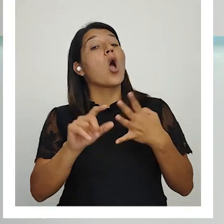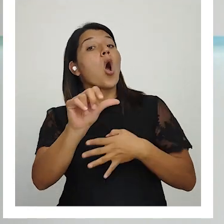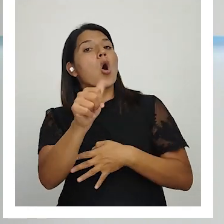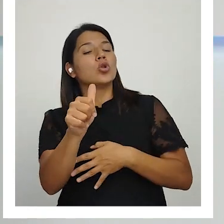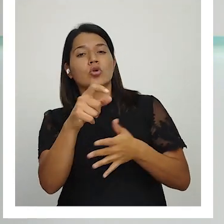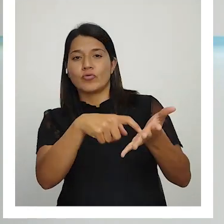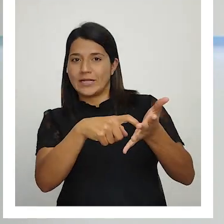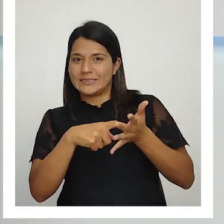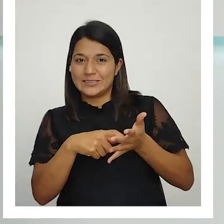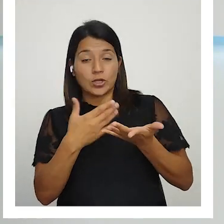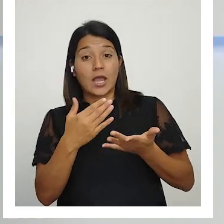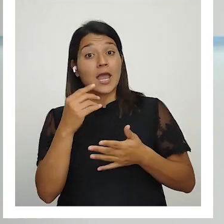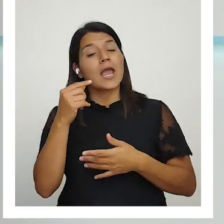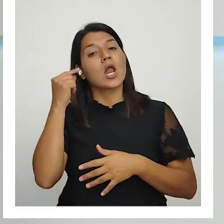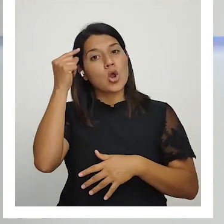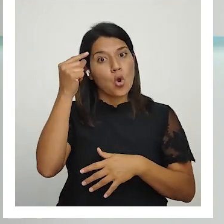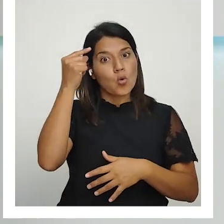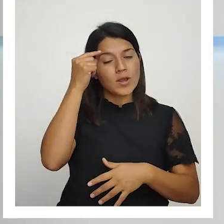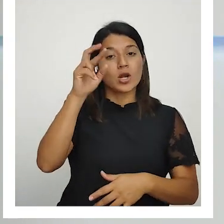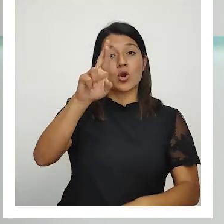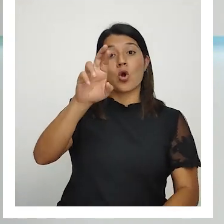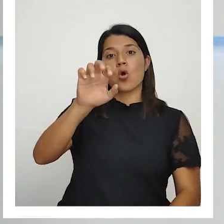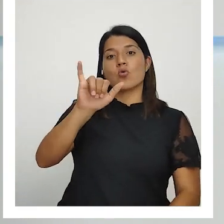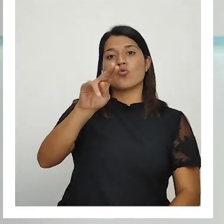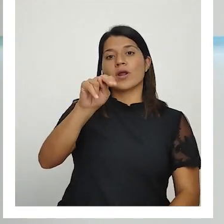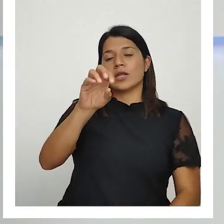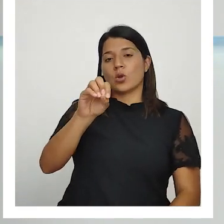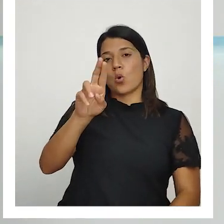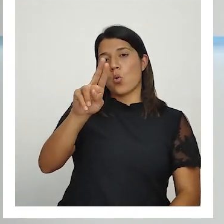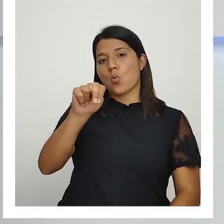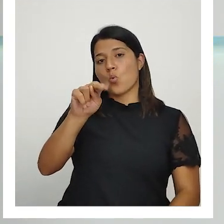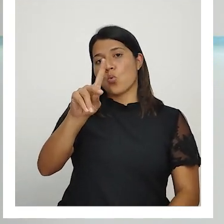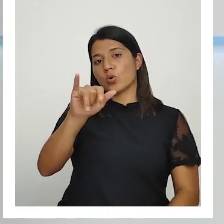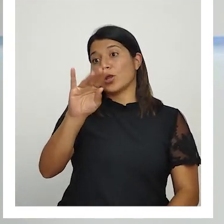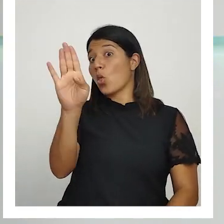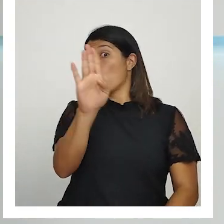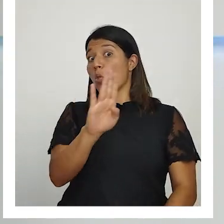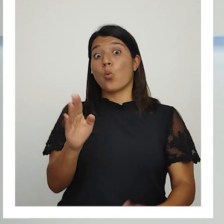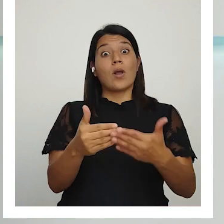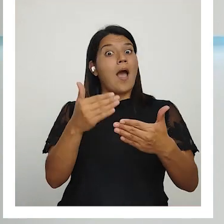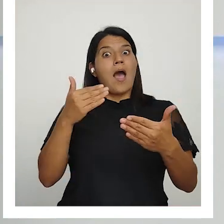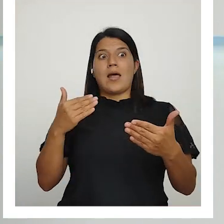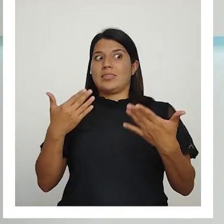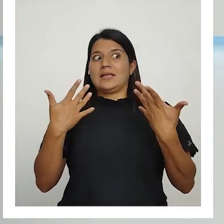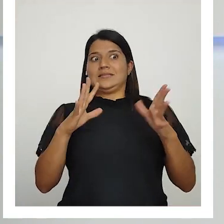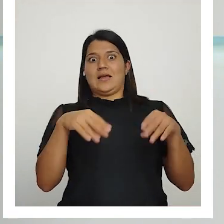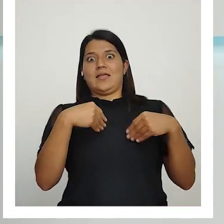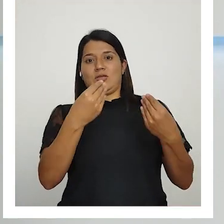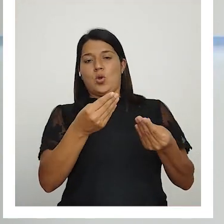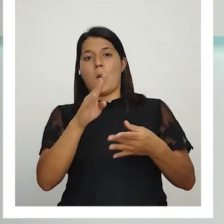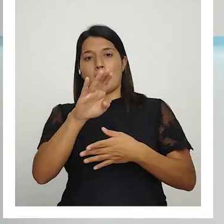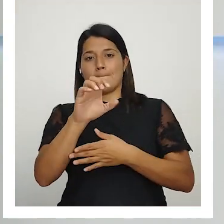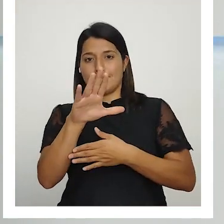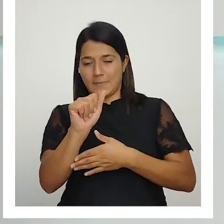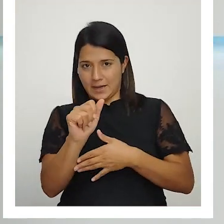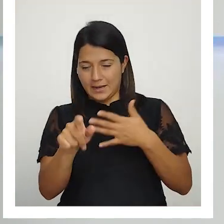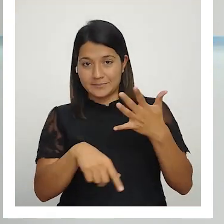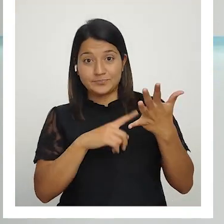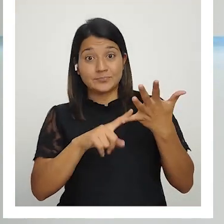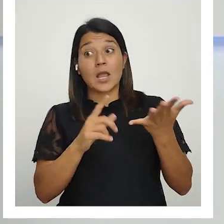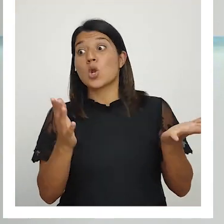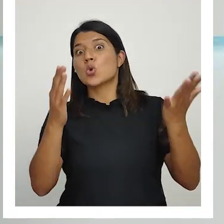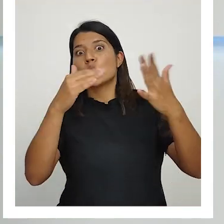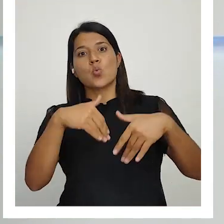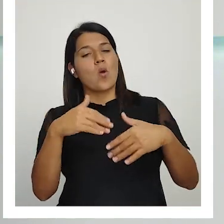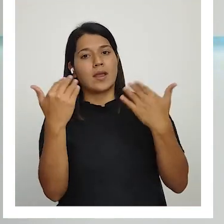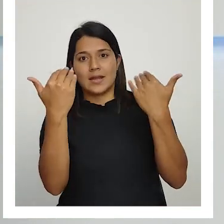por el gobierno del Reino Unido con anterioridad. Y no tiene ningún límite de edad. Entonces, todas aquellas personas que cumplan con